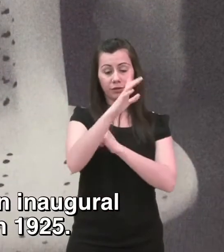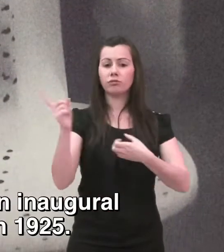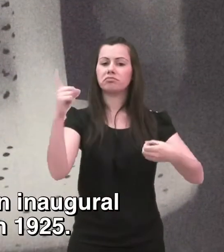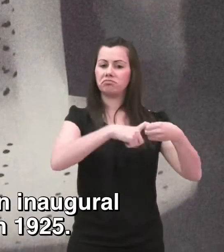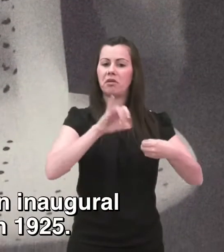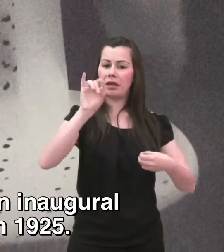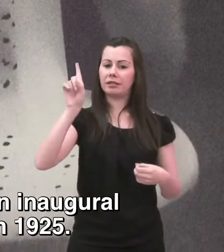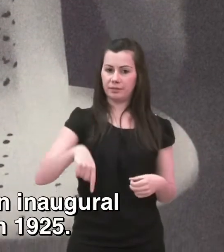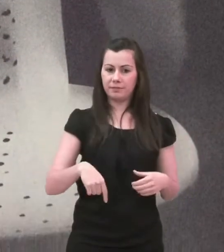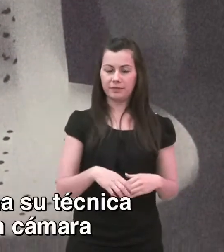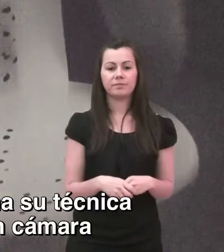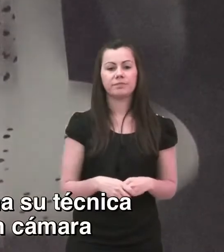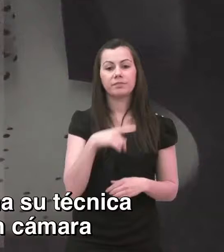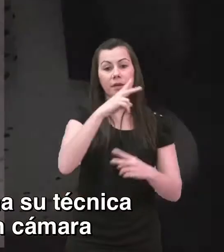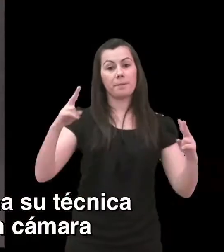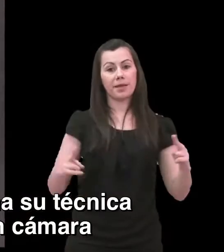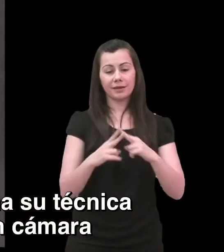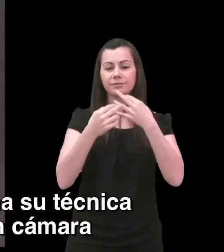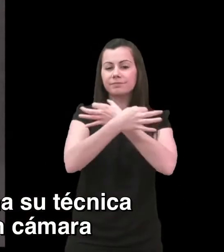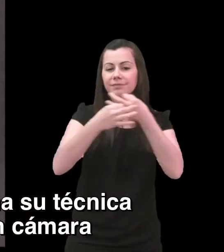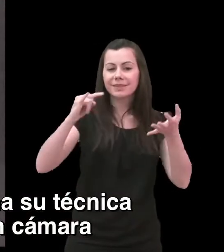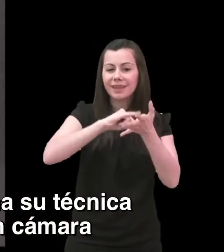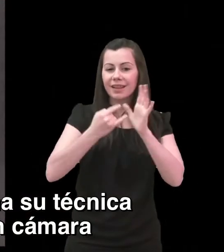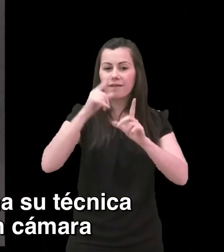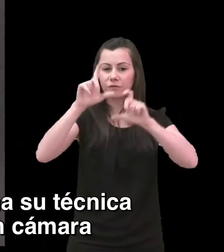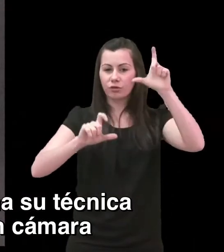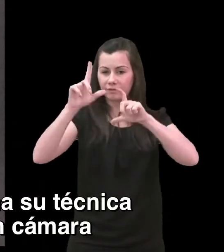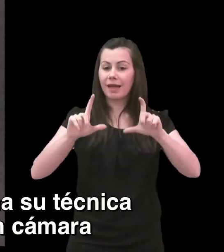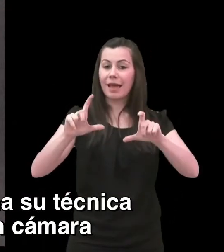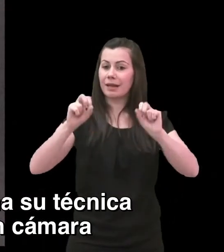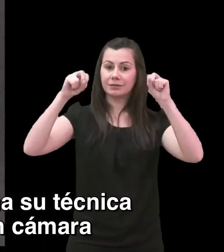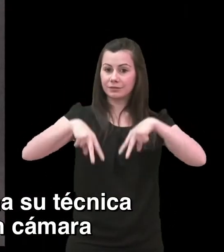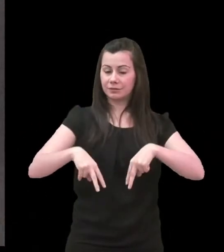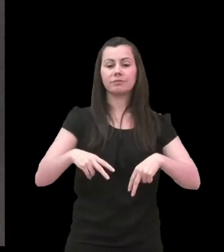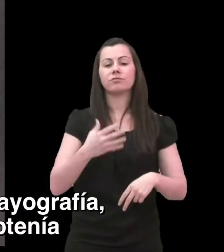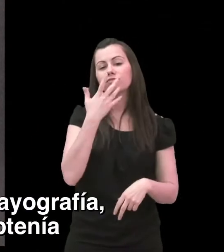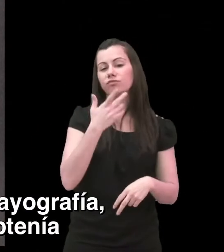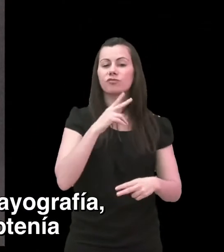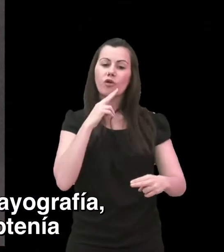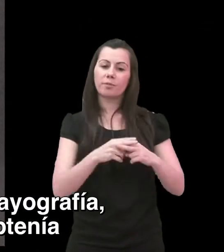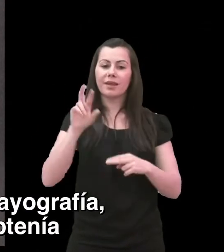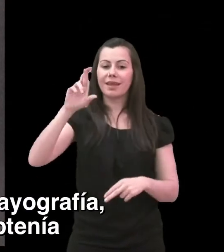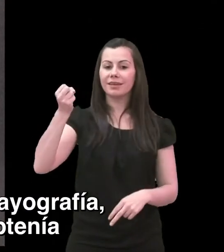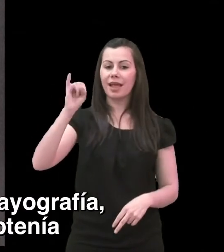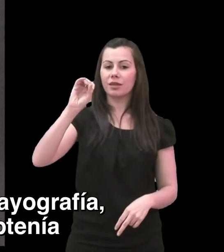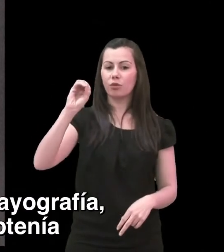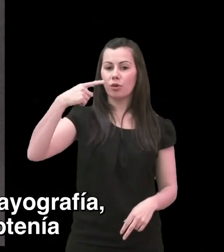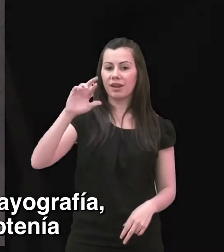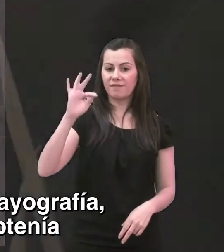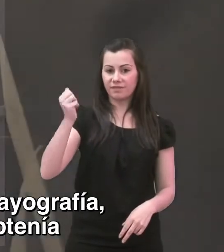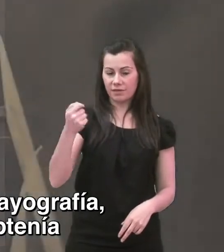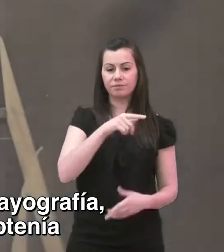en 1925. En París perfecciona su técnica de fotografía sin cámara conocida como